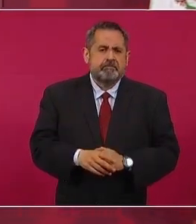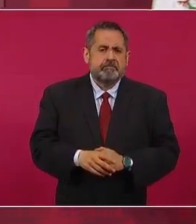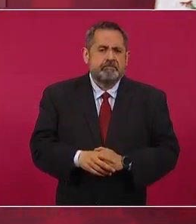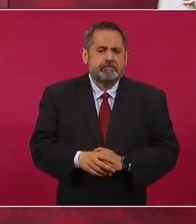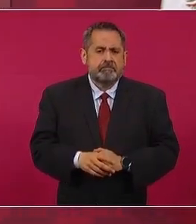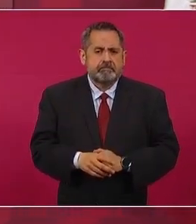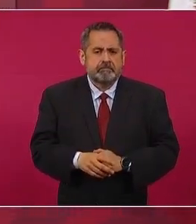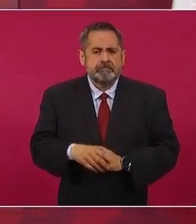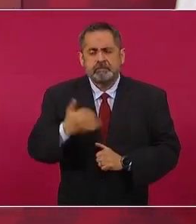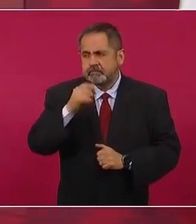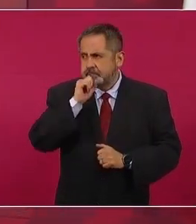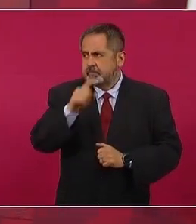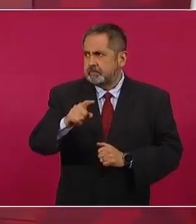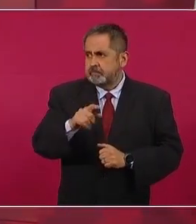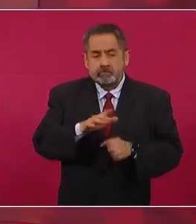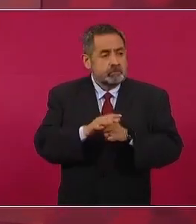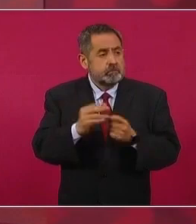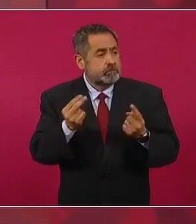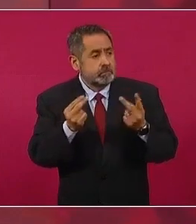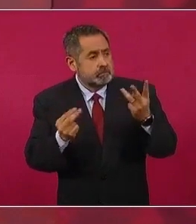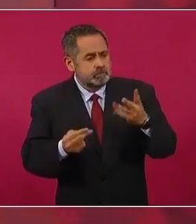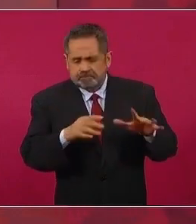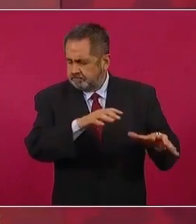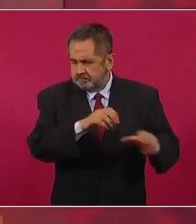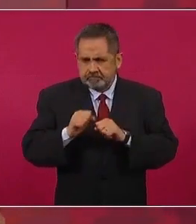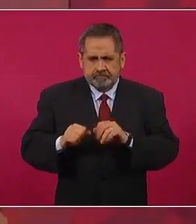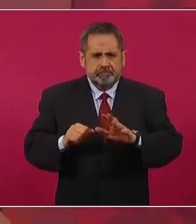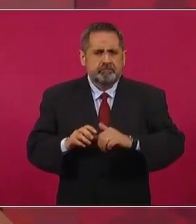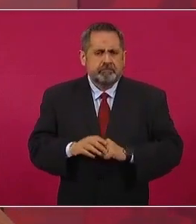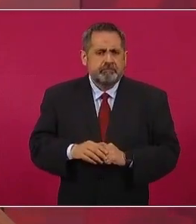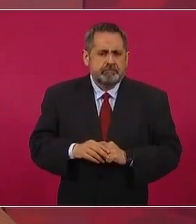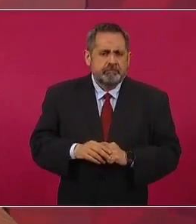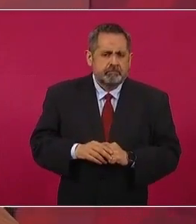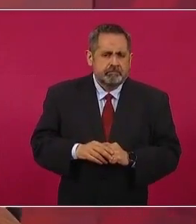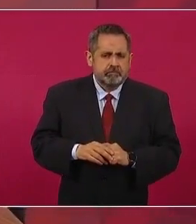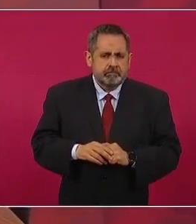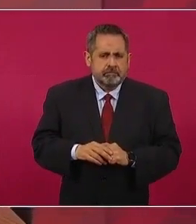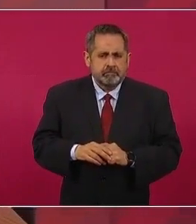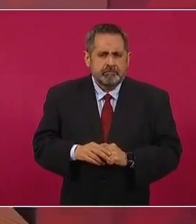y van a ser los necesarios. Ya